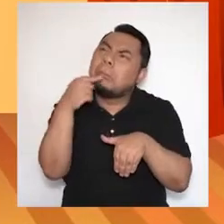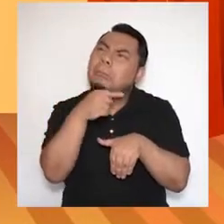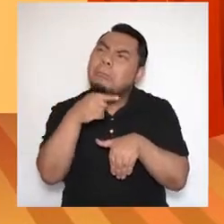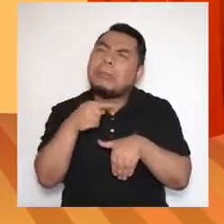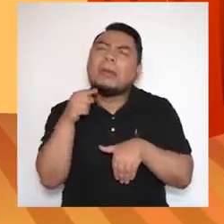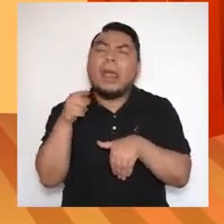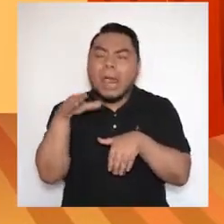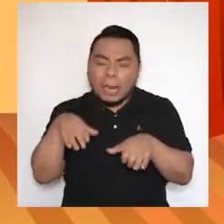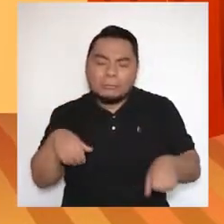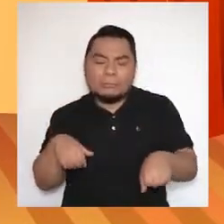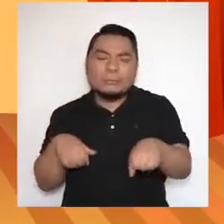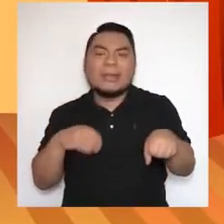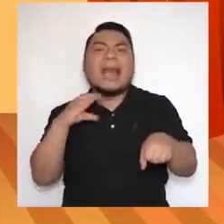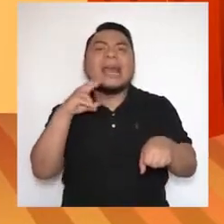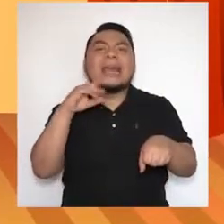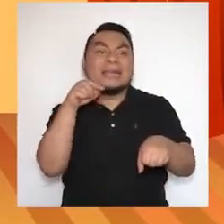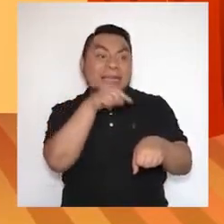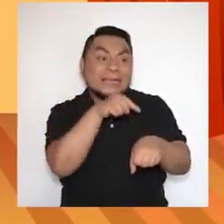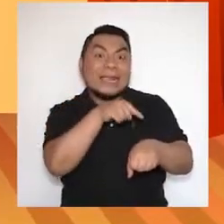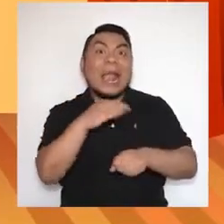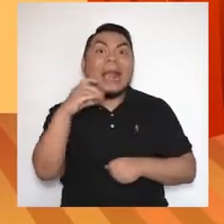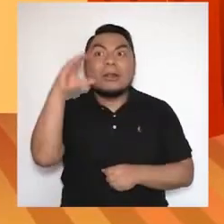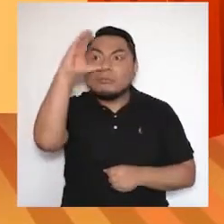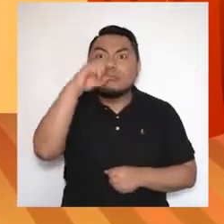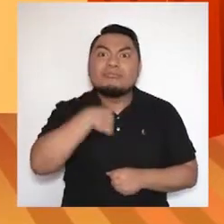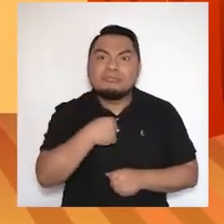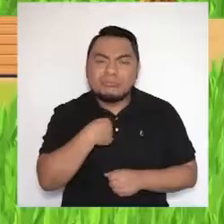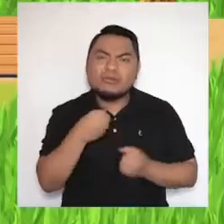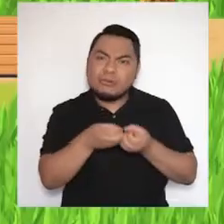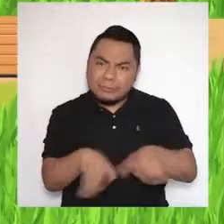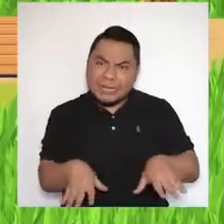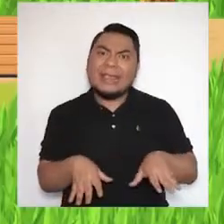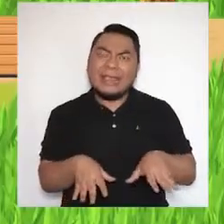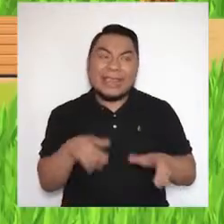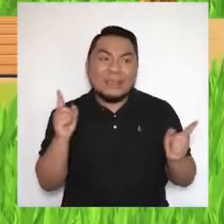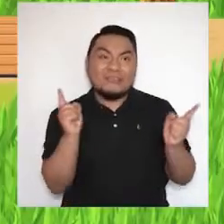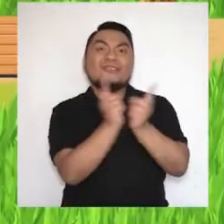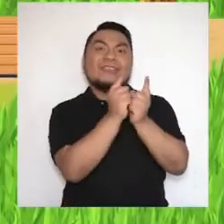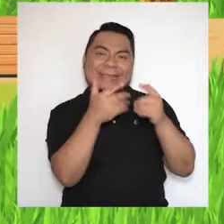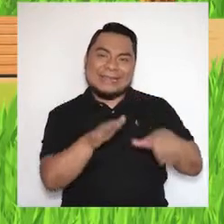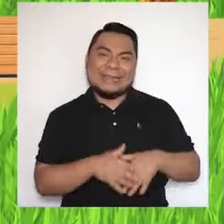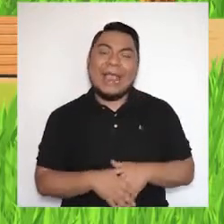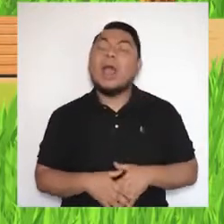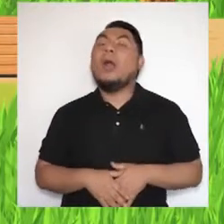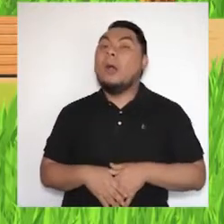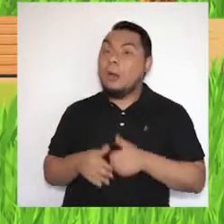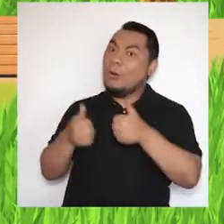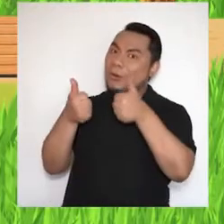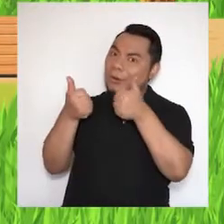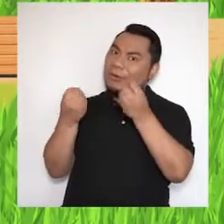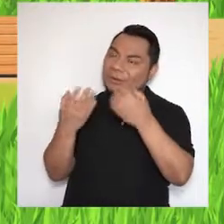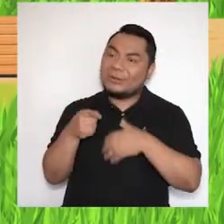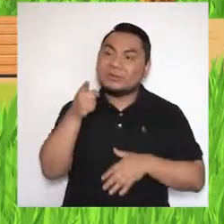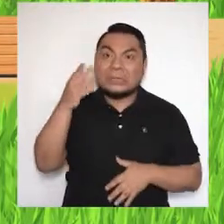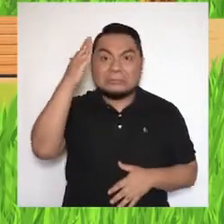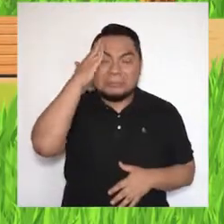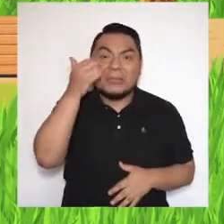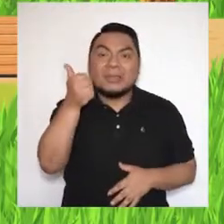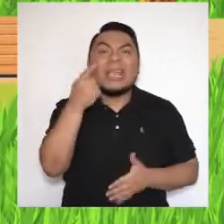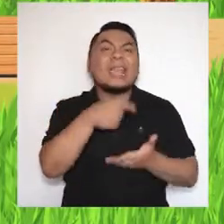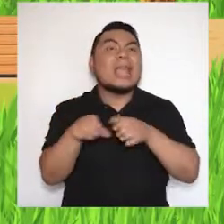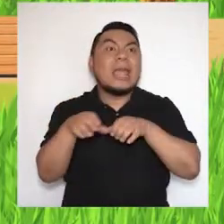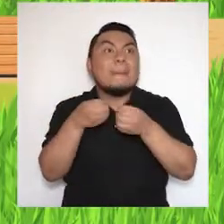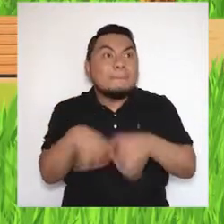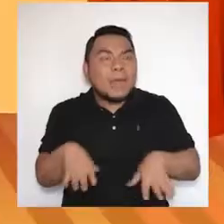Carlitos. Él también me había estado buscando. ¡Qué bueno, Chancay! Veo que sabes muy bien qué hacer en